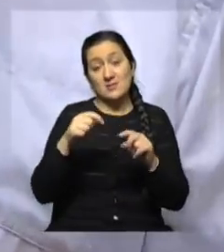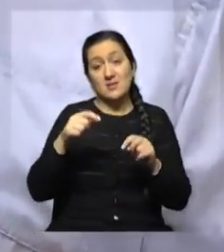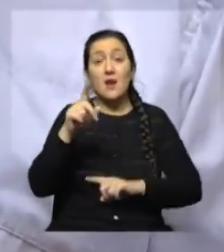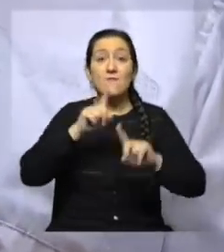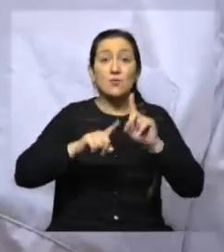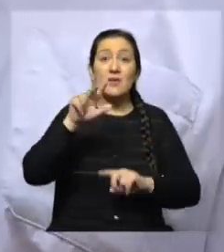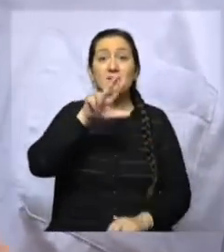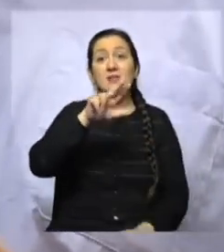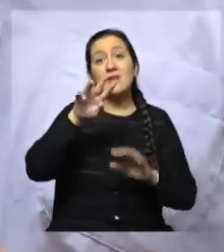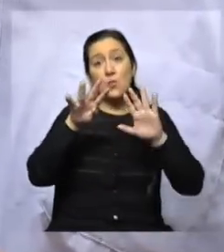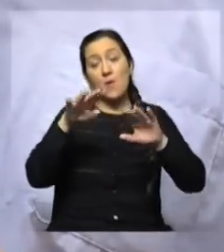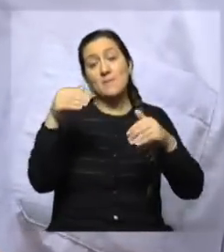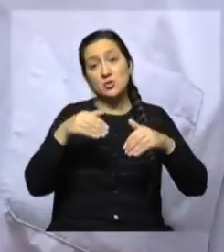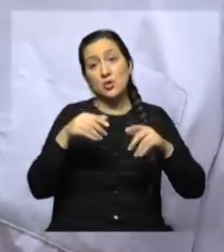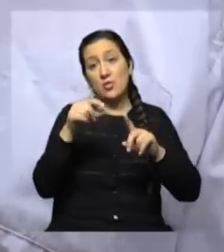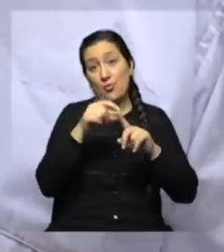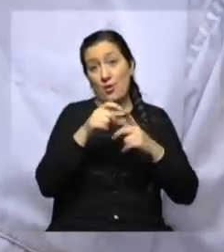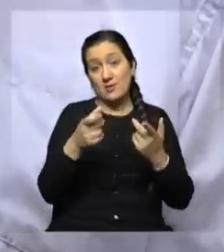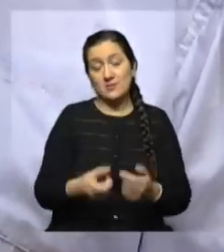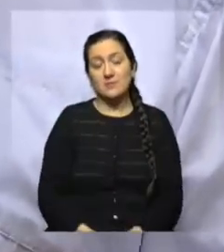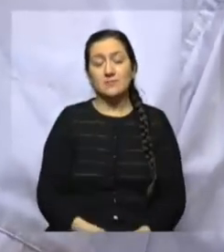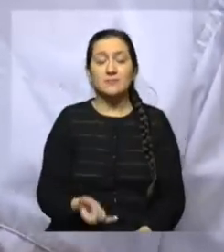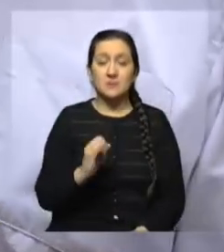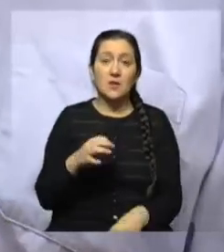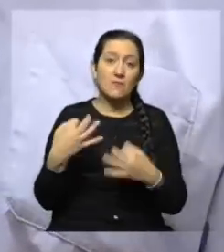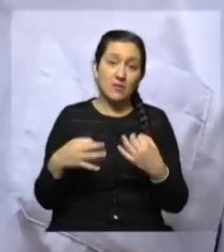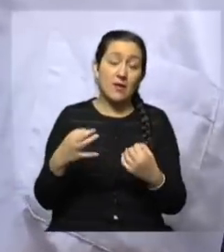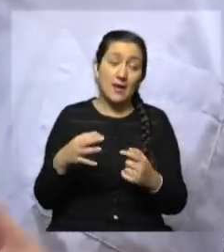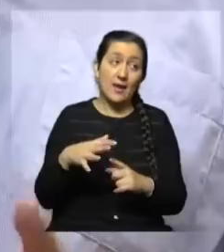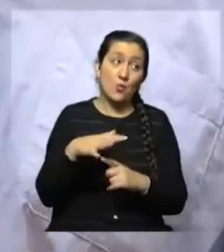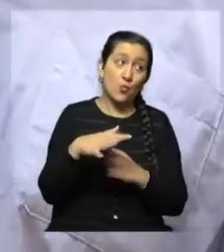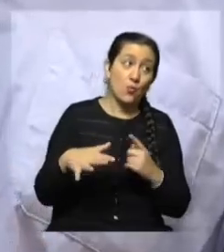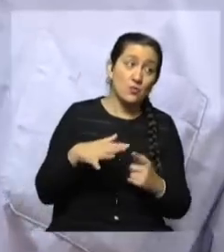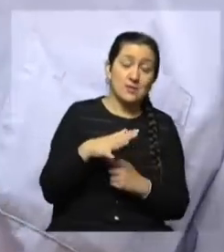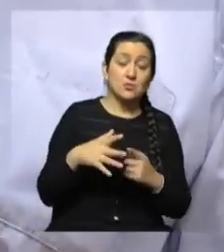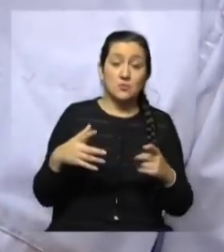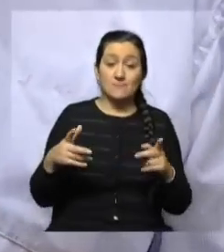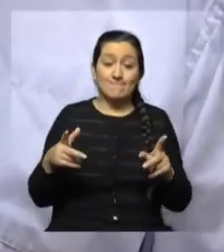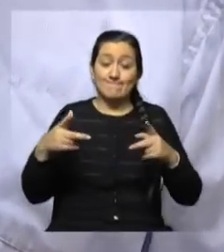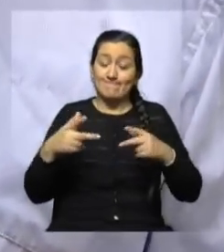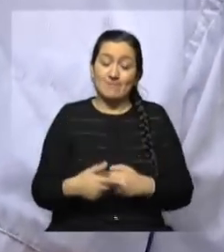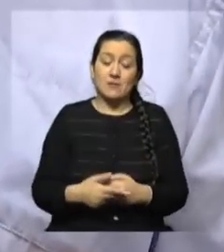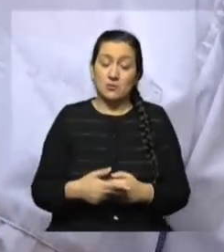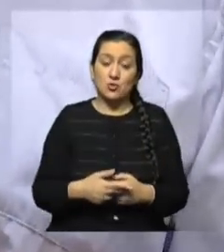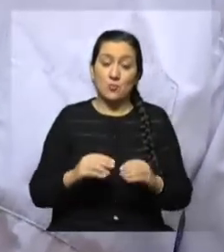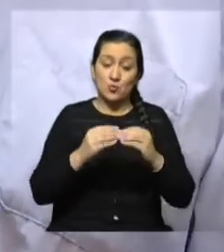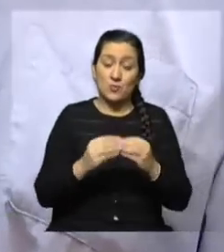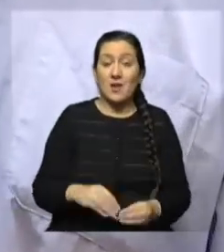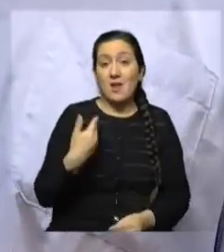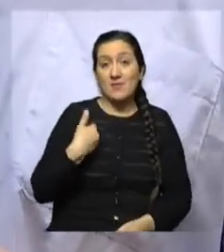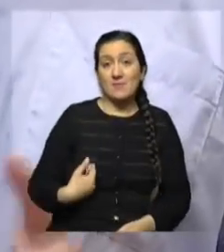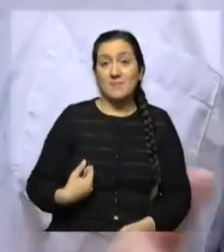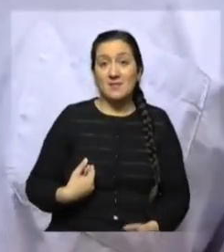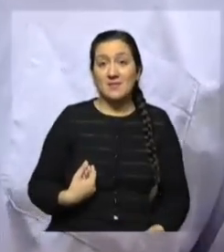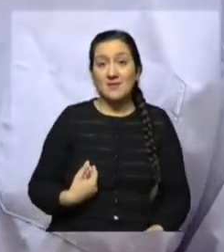Sí eso es muy cierto digamos estamos tenemos un contexto de restricción presupuestal como ustedes saben Lamentablemente